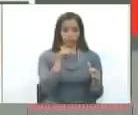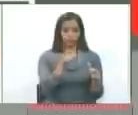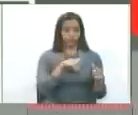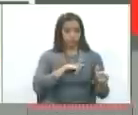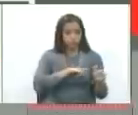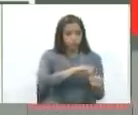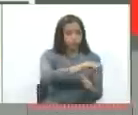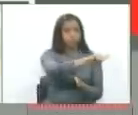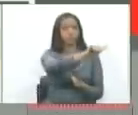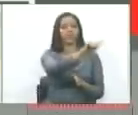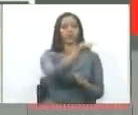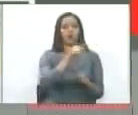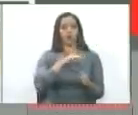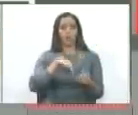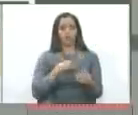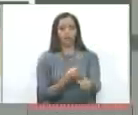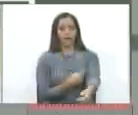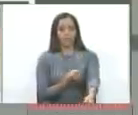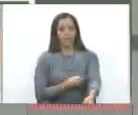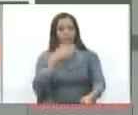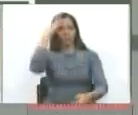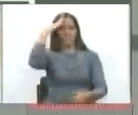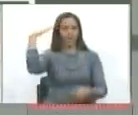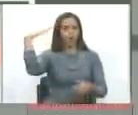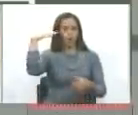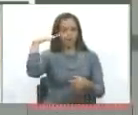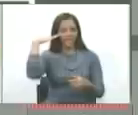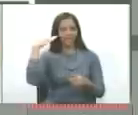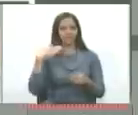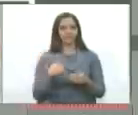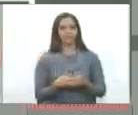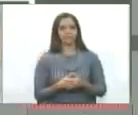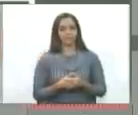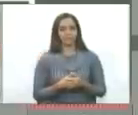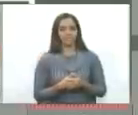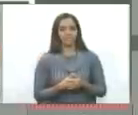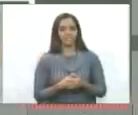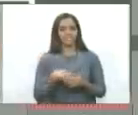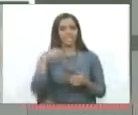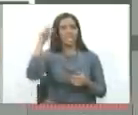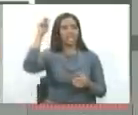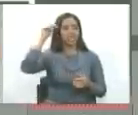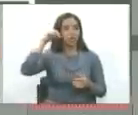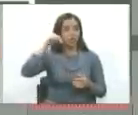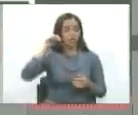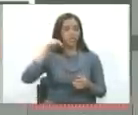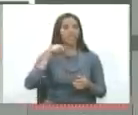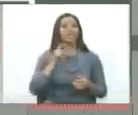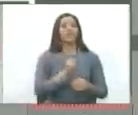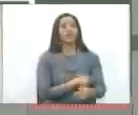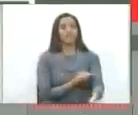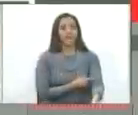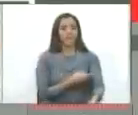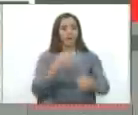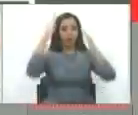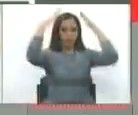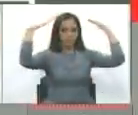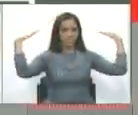con nuestros hermanos de Corea del Norte y nuestros hermanos de Vietnam, llegando a